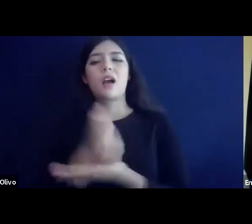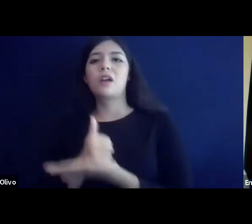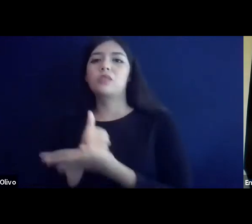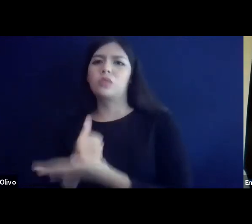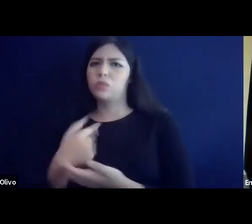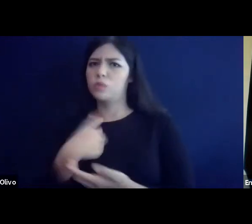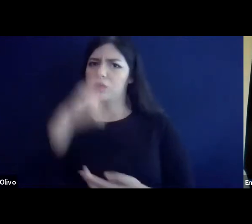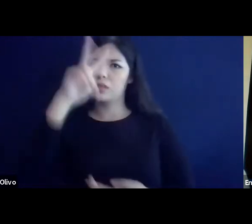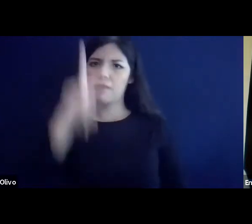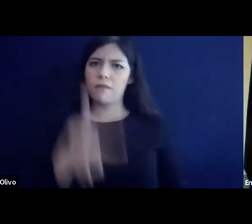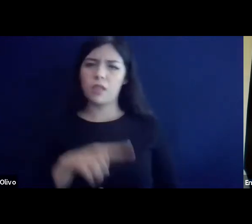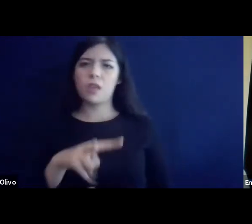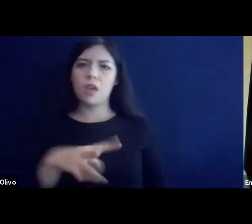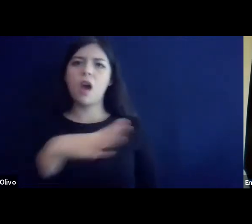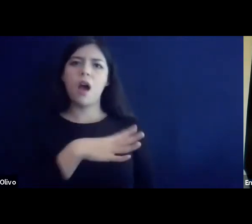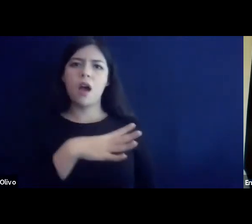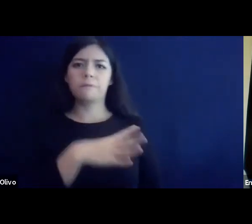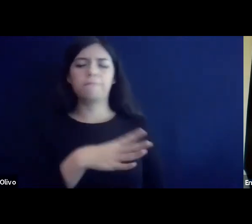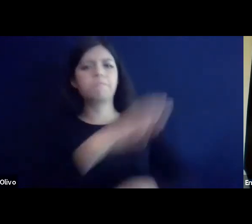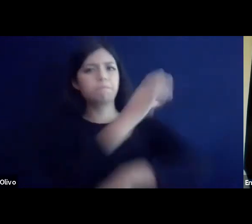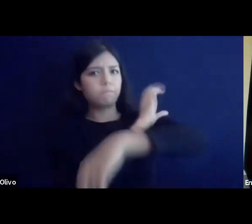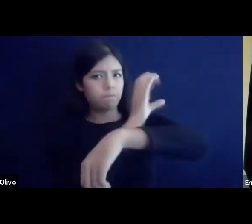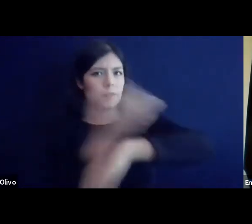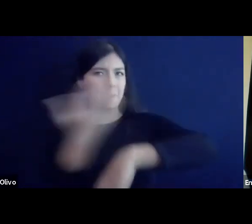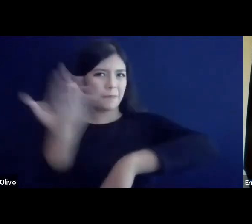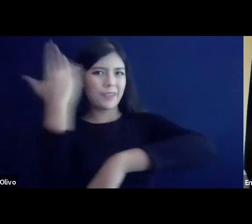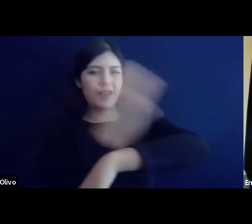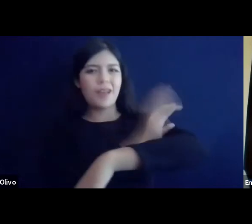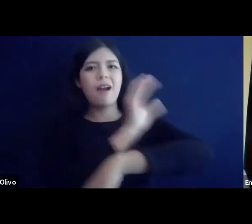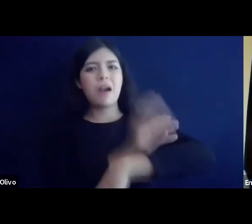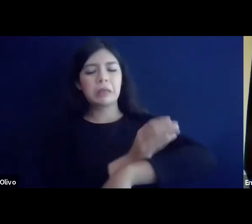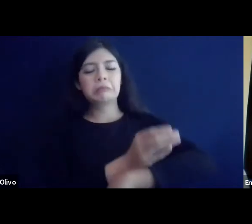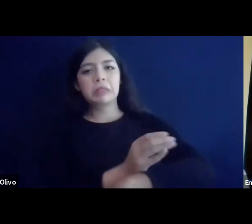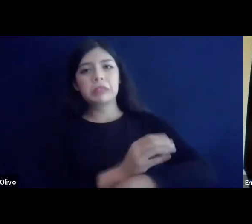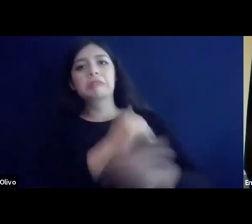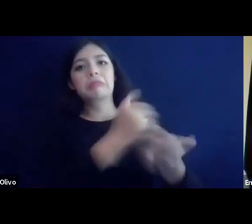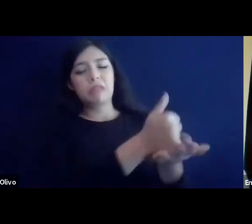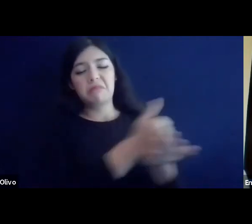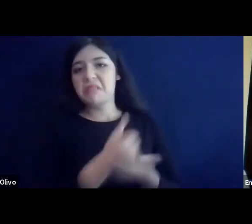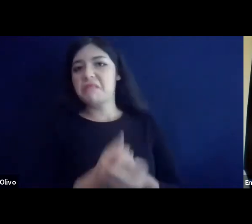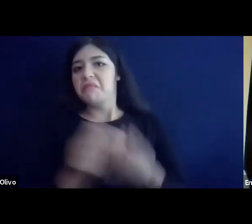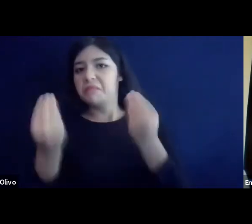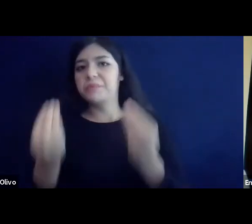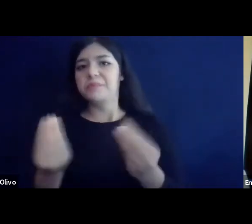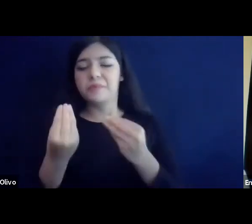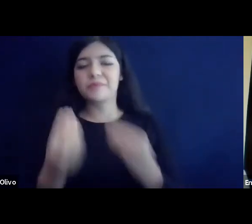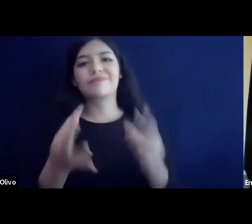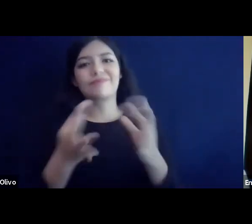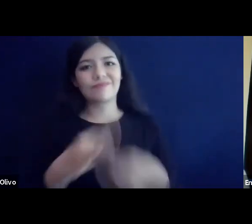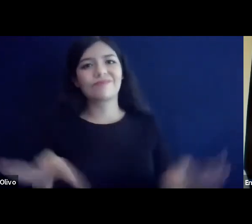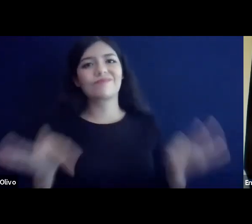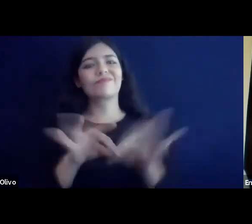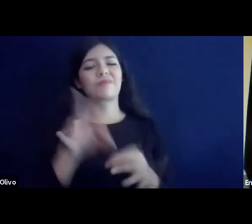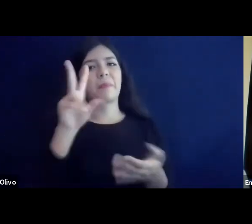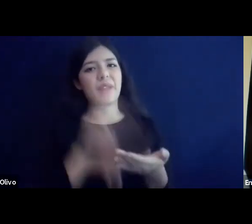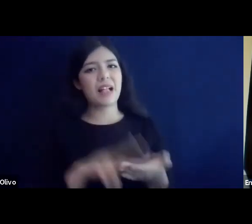he logrado gracias a mis compañeros y bueno, pues también ellos me ayudaban a ver qué es